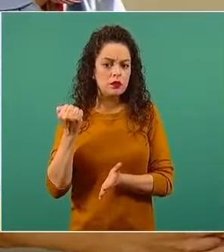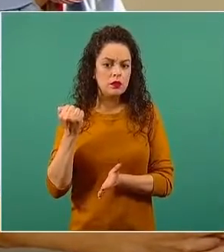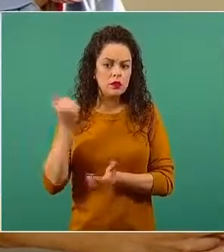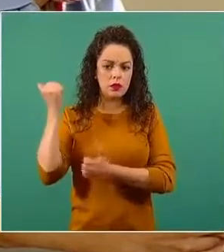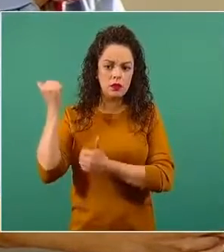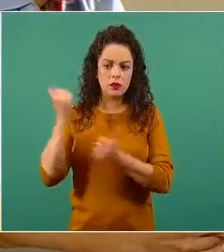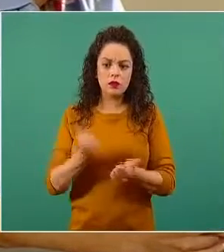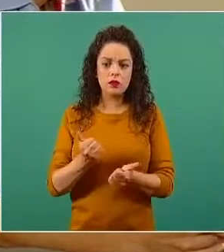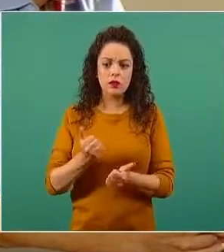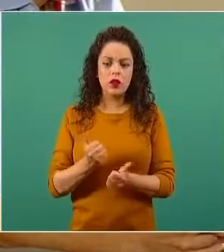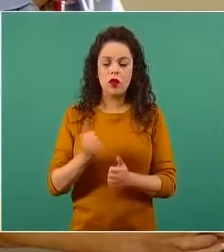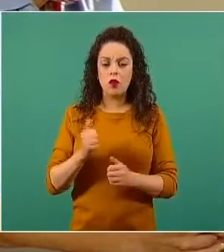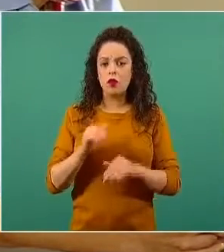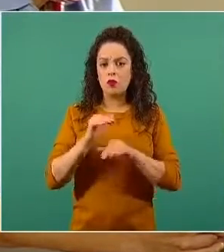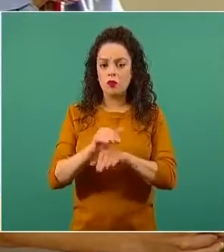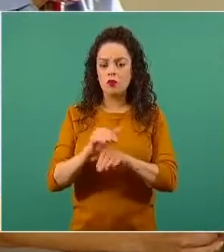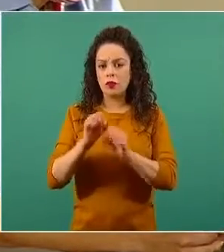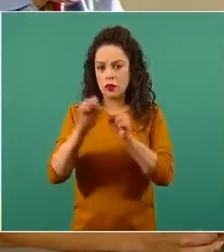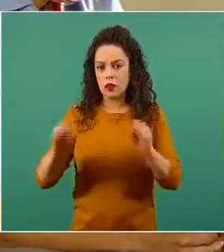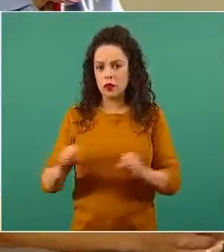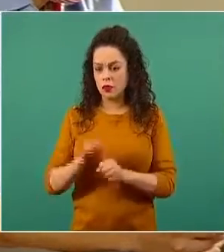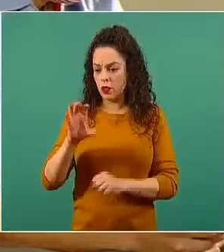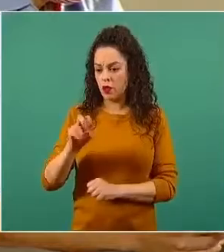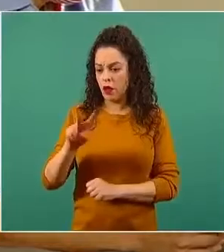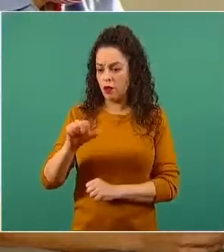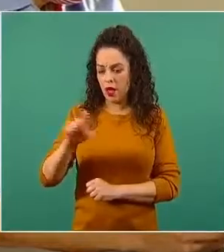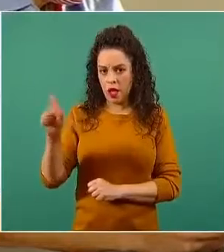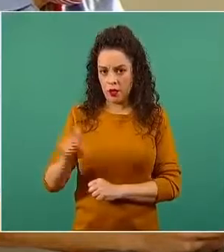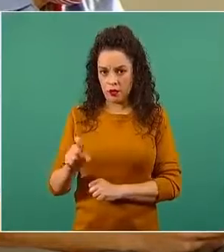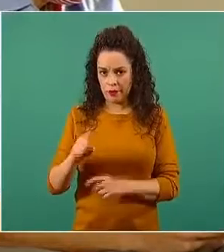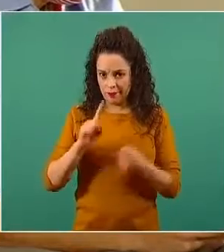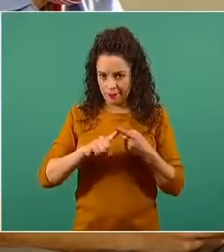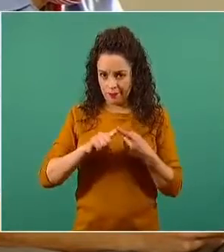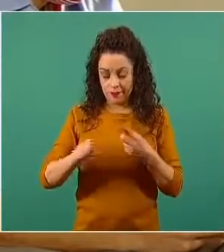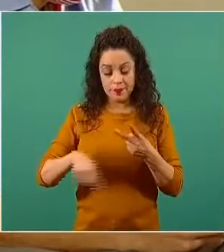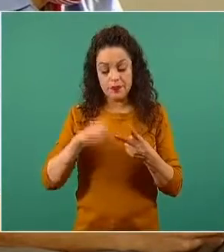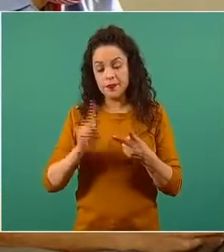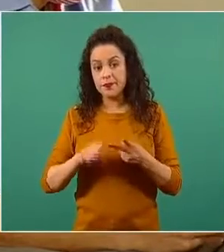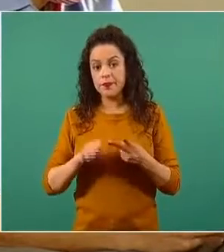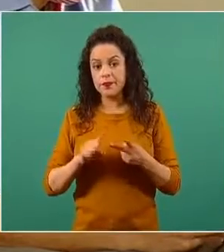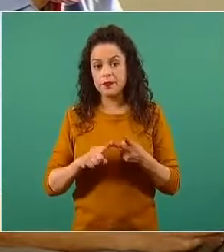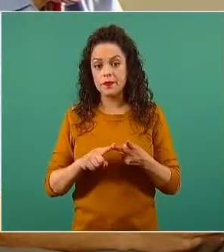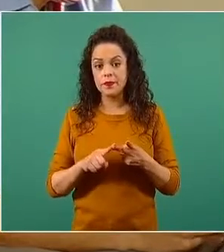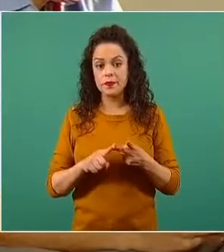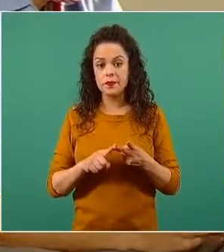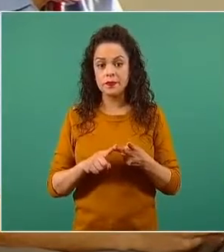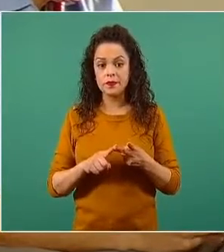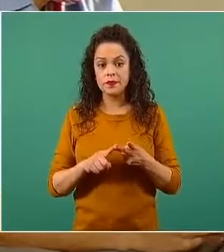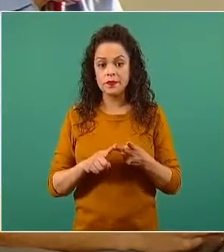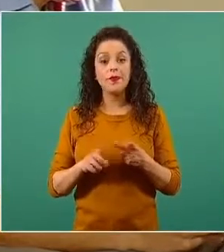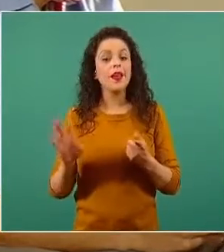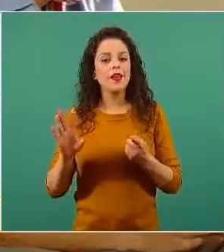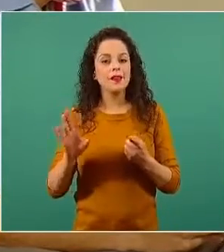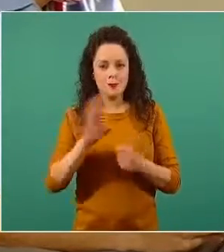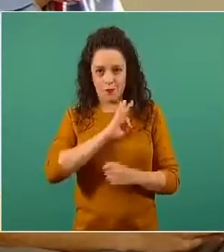de COVAX. Es en primera, y en segunda, bueno, si quiere contestar